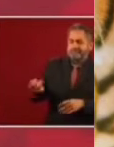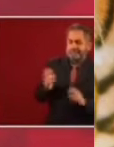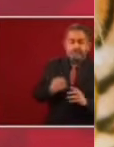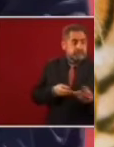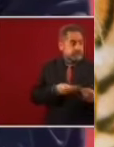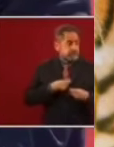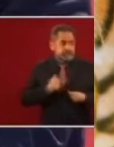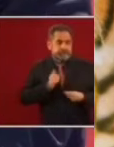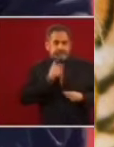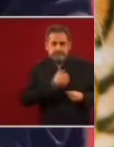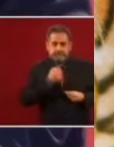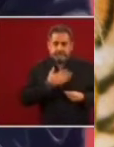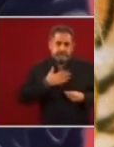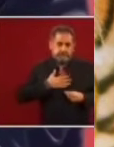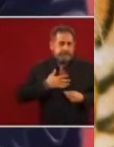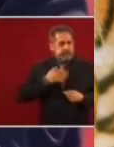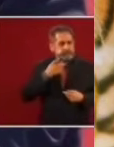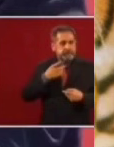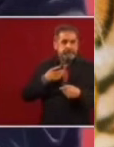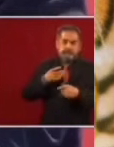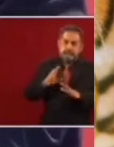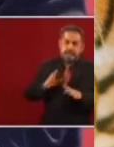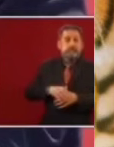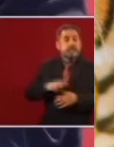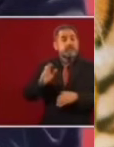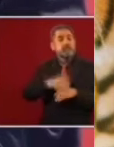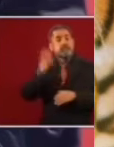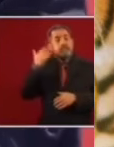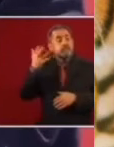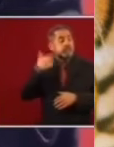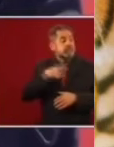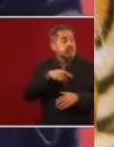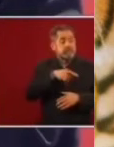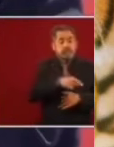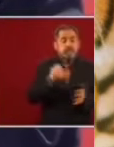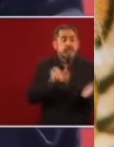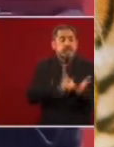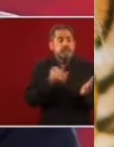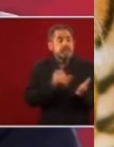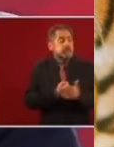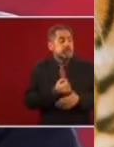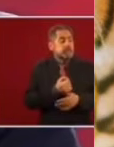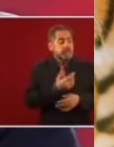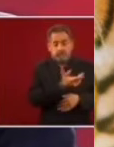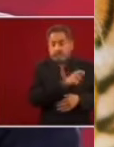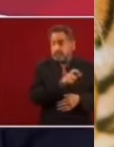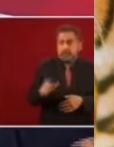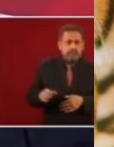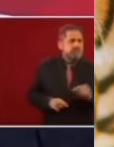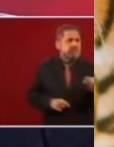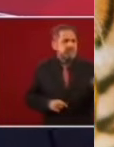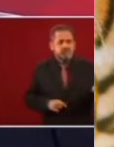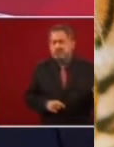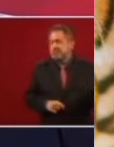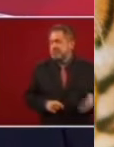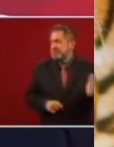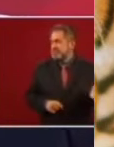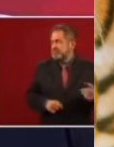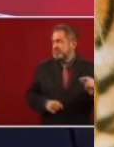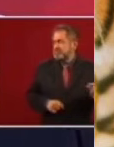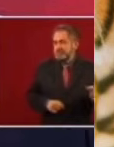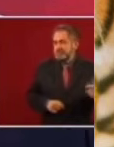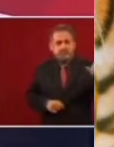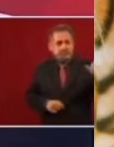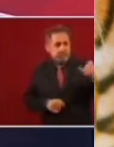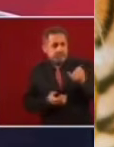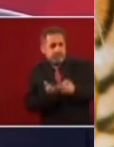porque también se condonaban los pocos impuestos. Entonces, se podía tener la concesión y no se